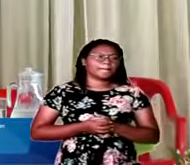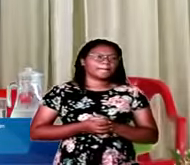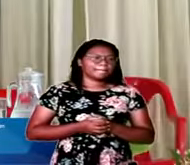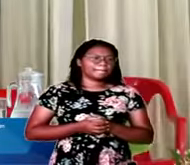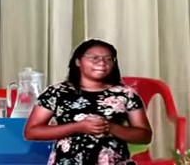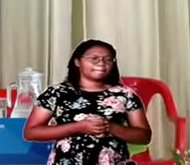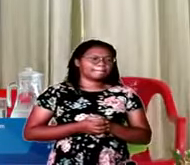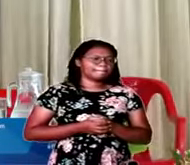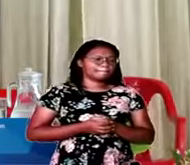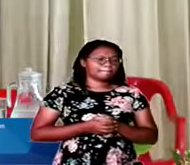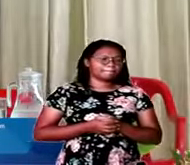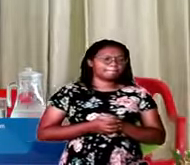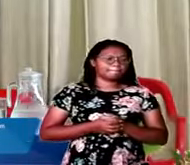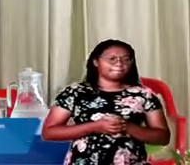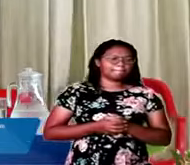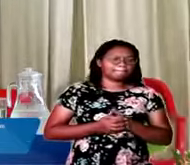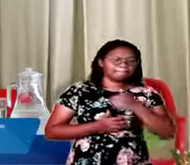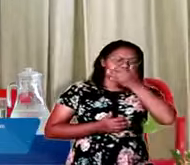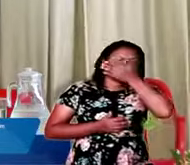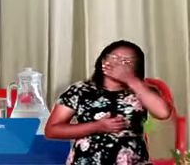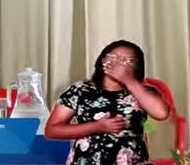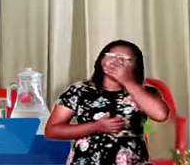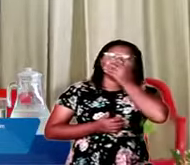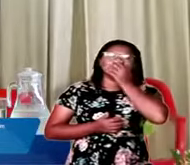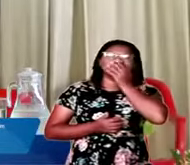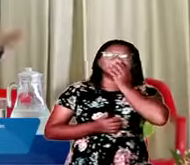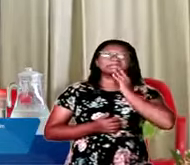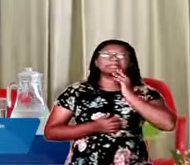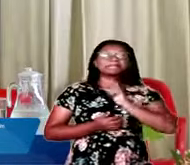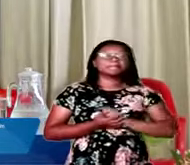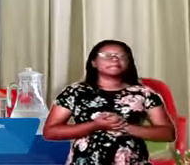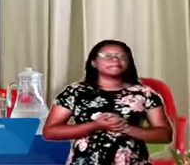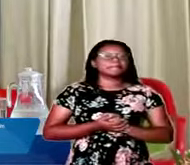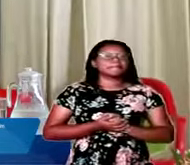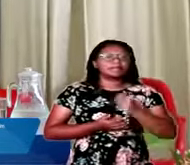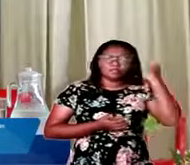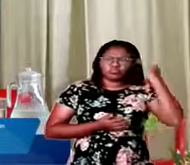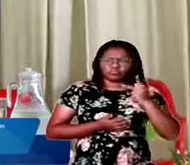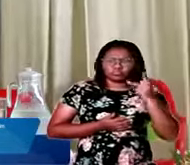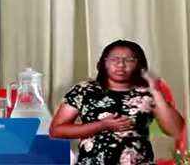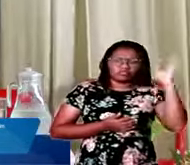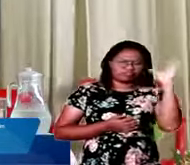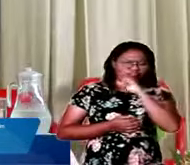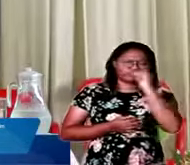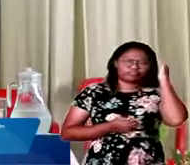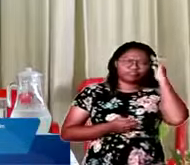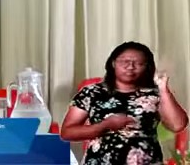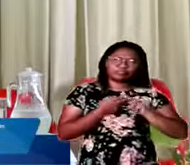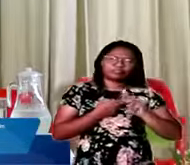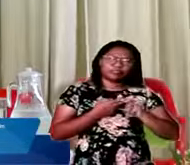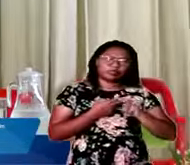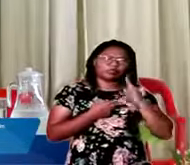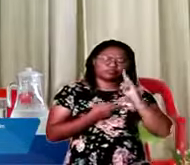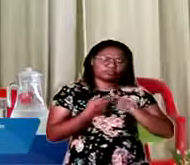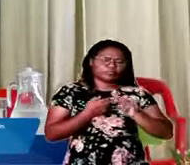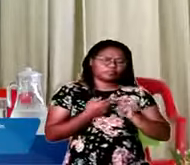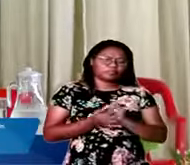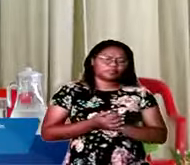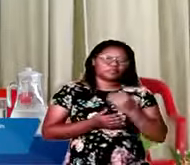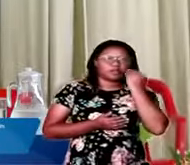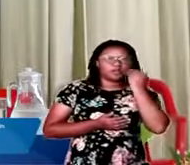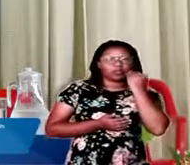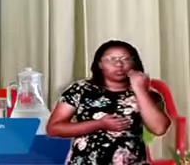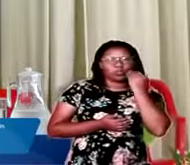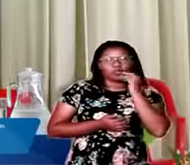que entre samaritanos y judíos no se trataban entre sí. Usted conoce la historia tan conocida de la mujer samaritana.